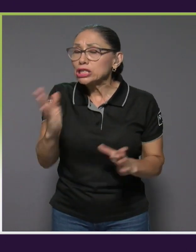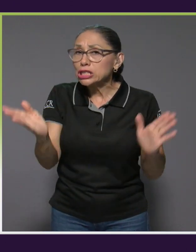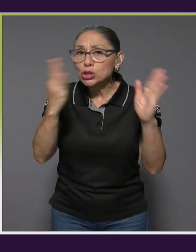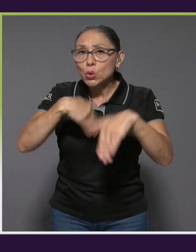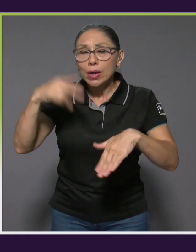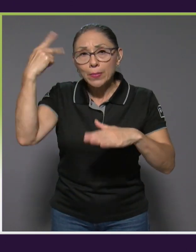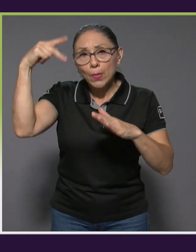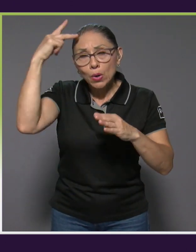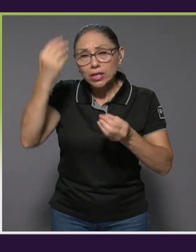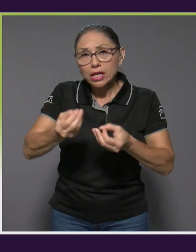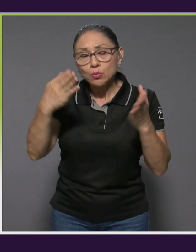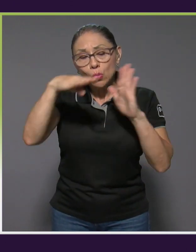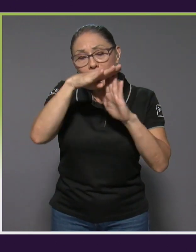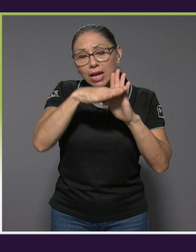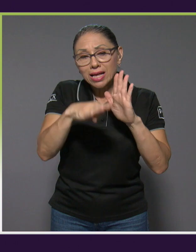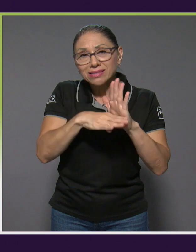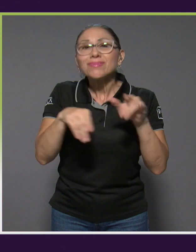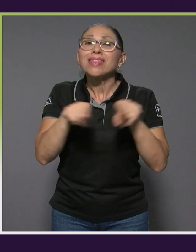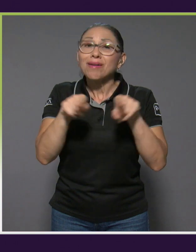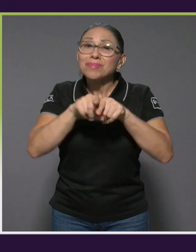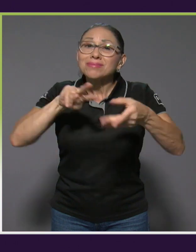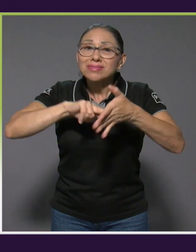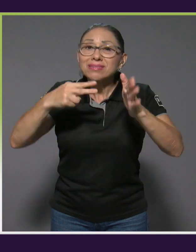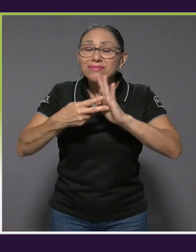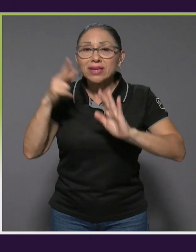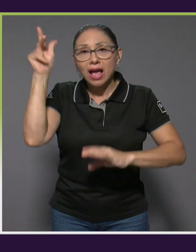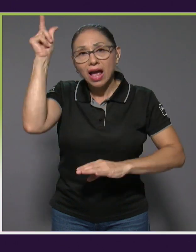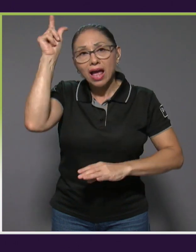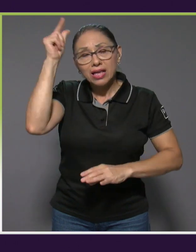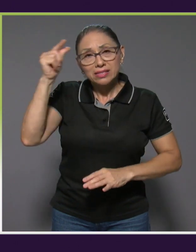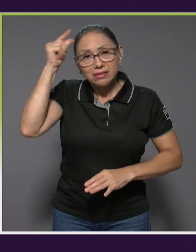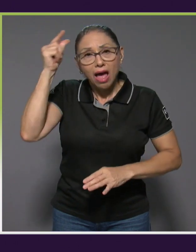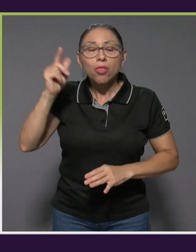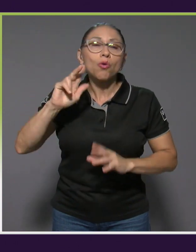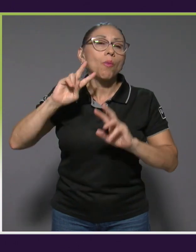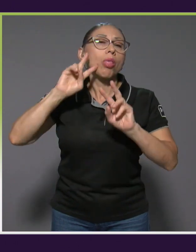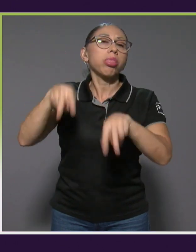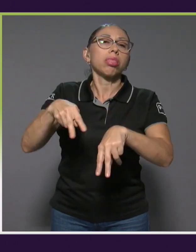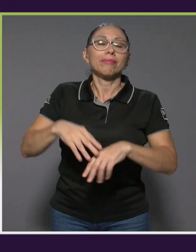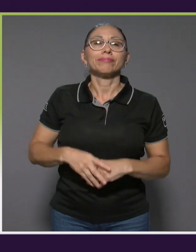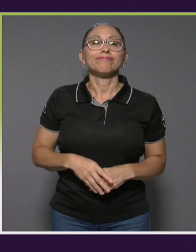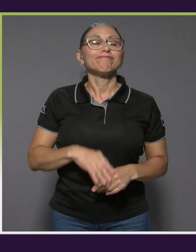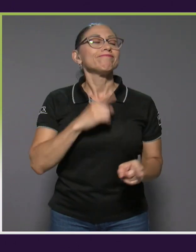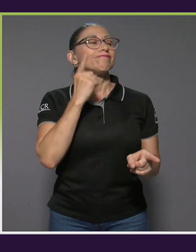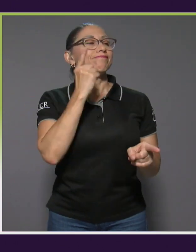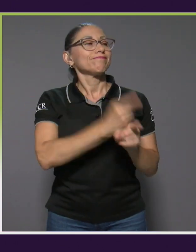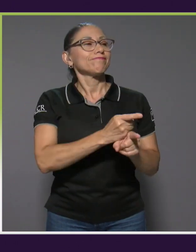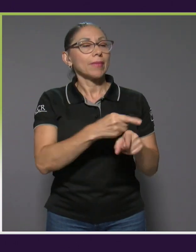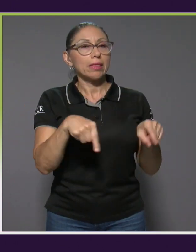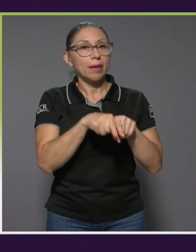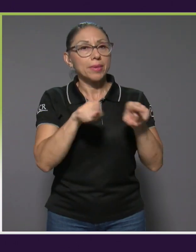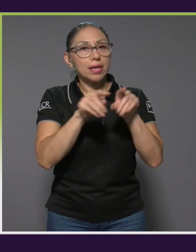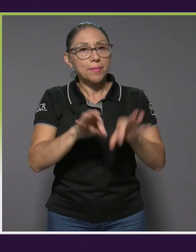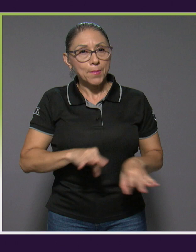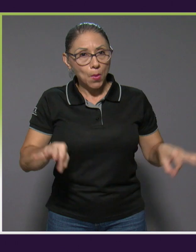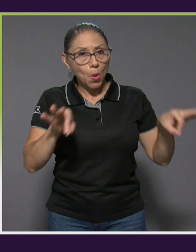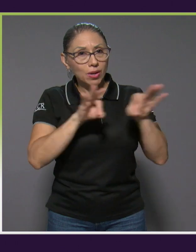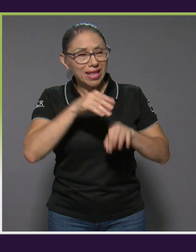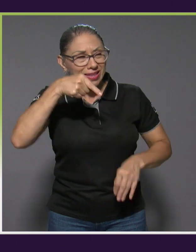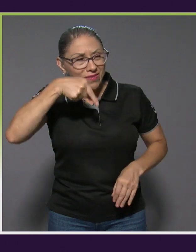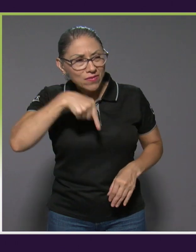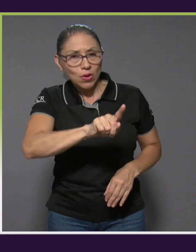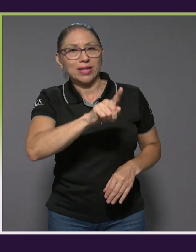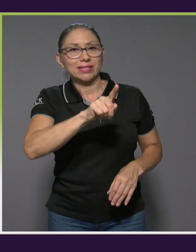también es una forma de negligencia desde el Estado. Correcto. Y la otra violencia que también es importante en el número, casi que es la